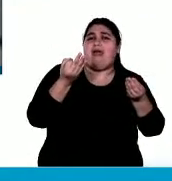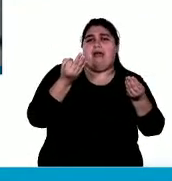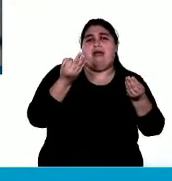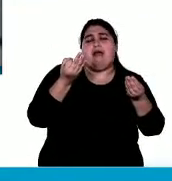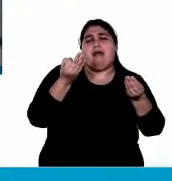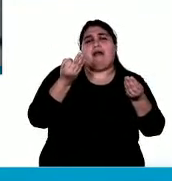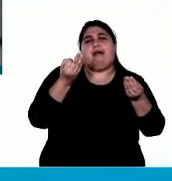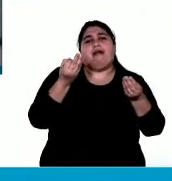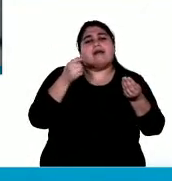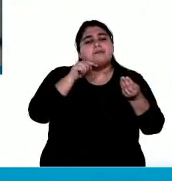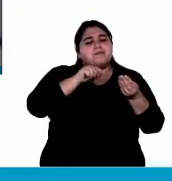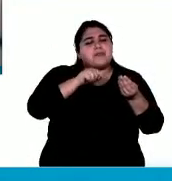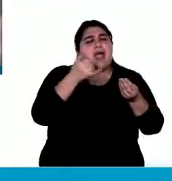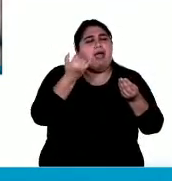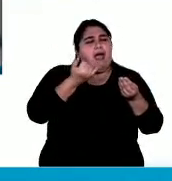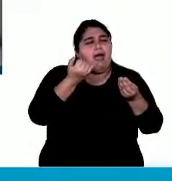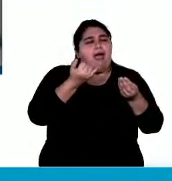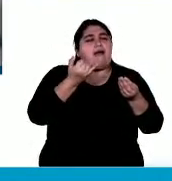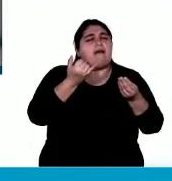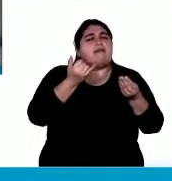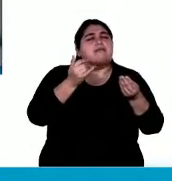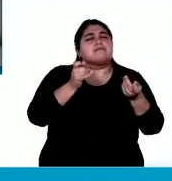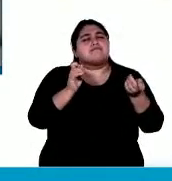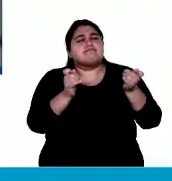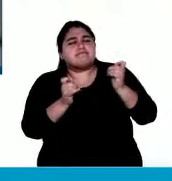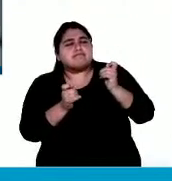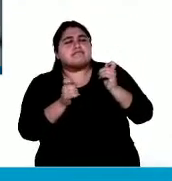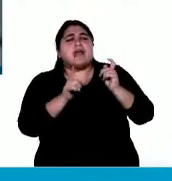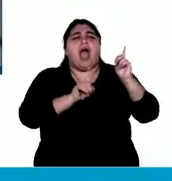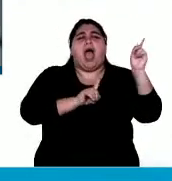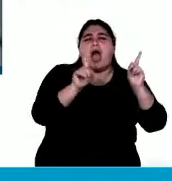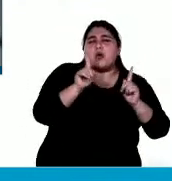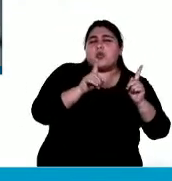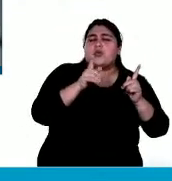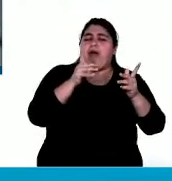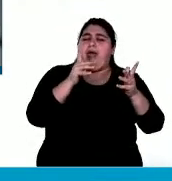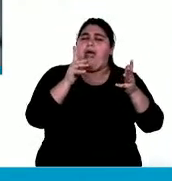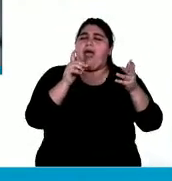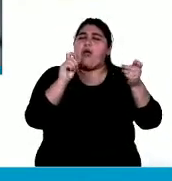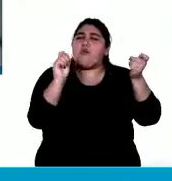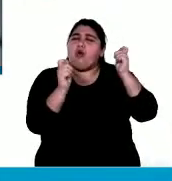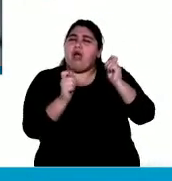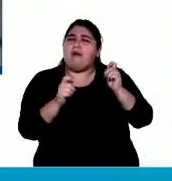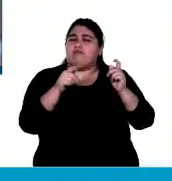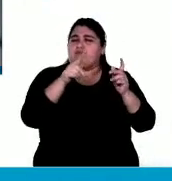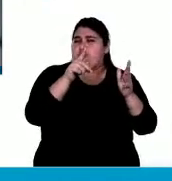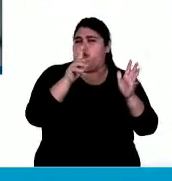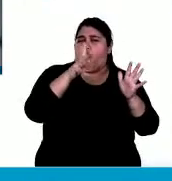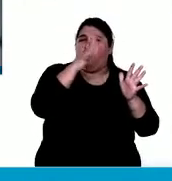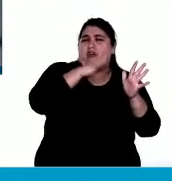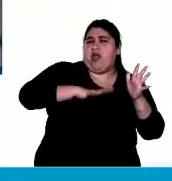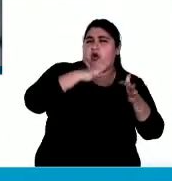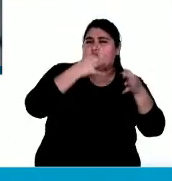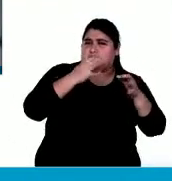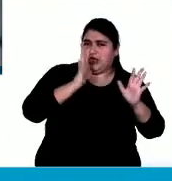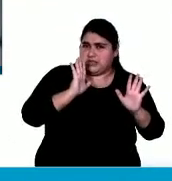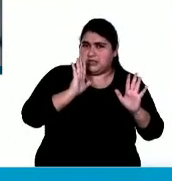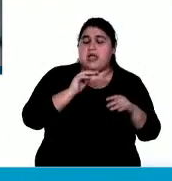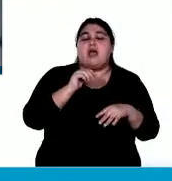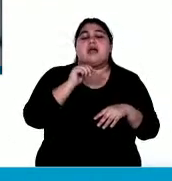proyecto equivoca en agrandar la estructura de la justicia federal en Argentina cuando lo que se viene a